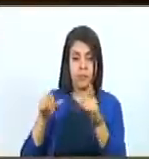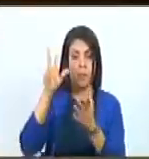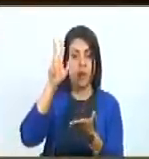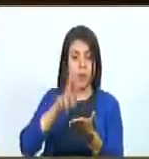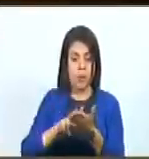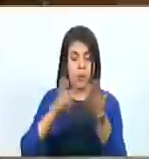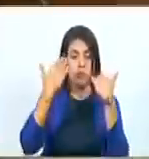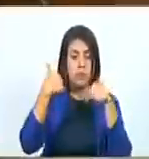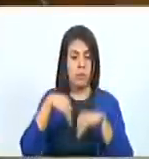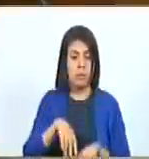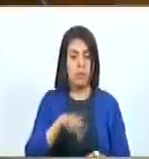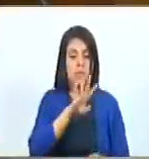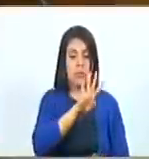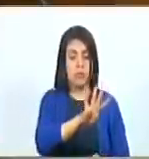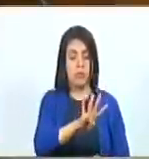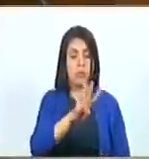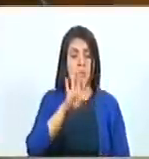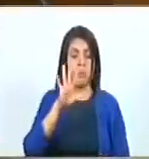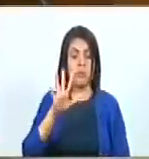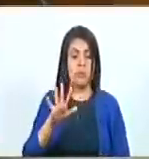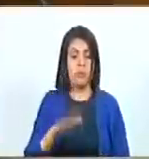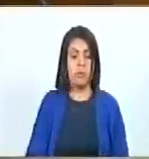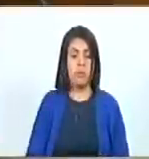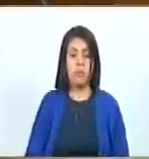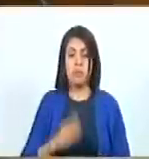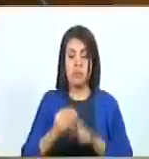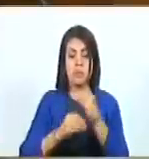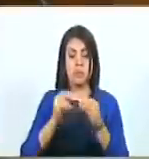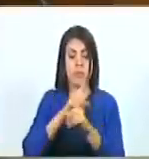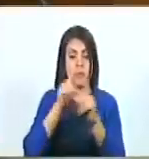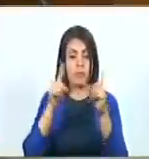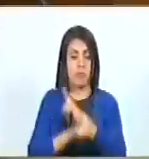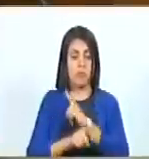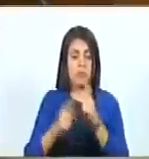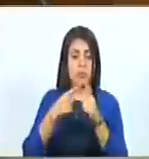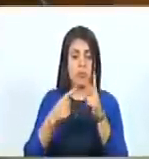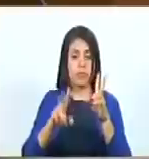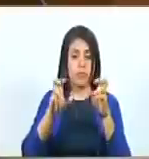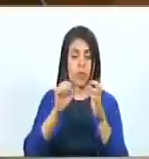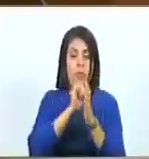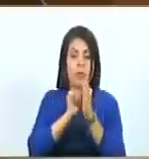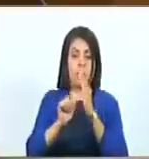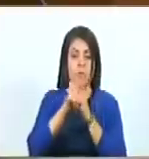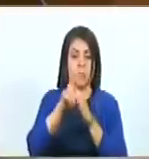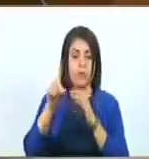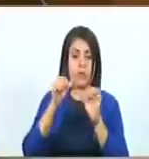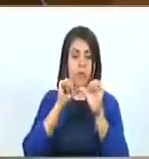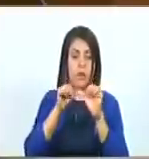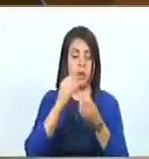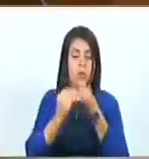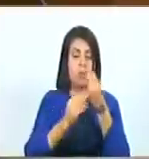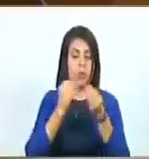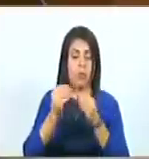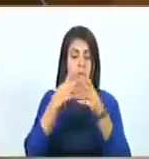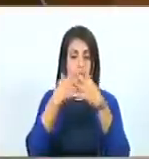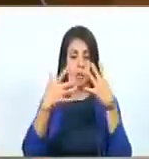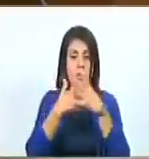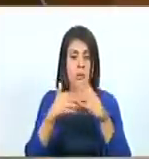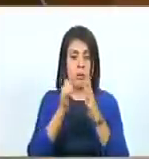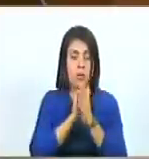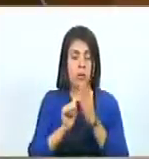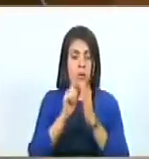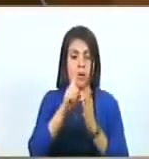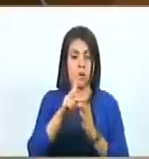Aprobado. Siguiente. Cuadragésimo quinto. Se sugiere aprobar el contenido del nuevo artículo 21, quedando redactado de la siguiente manera,